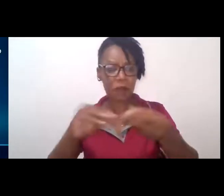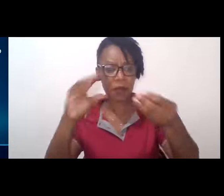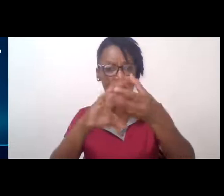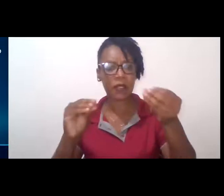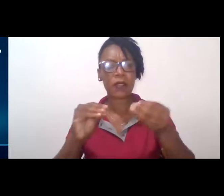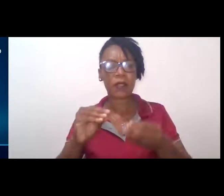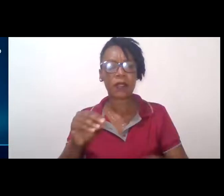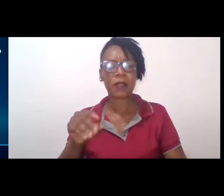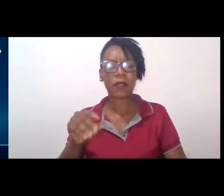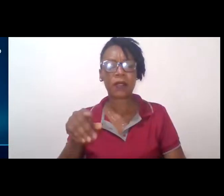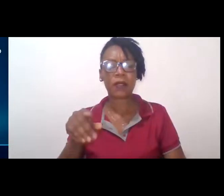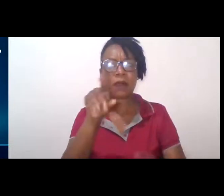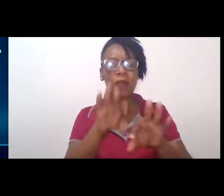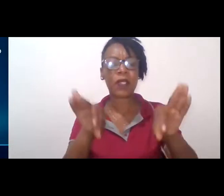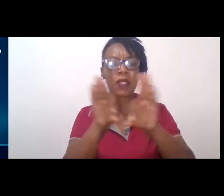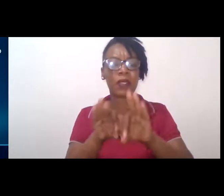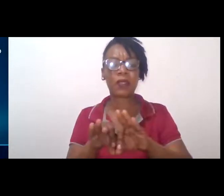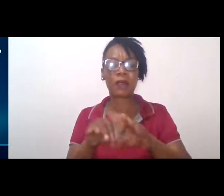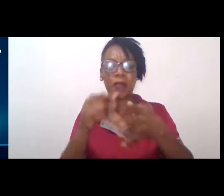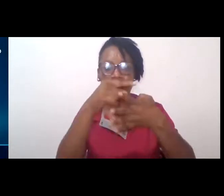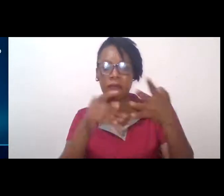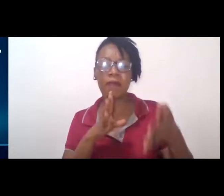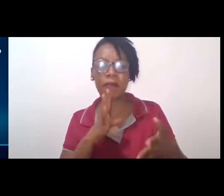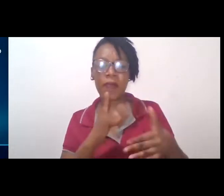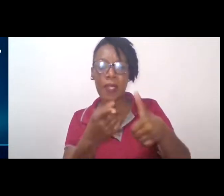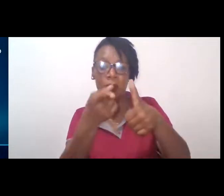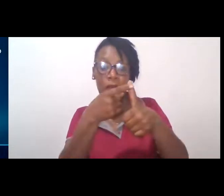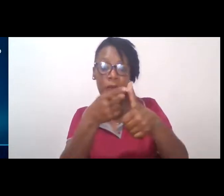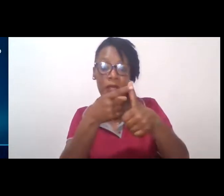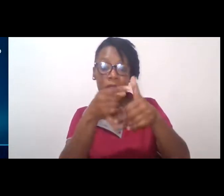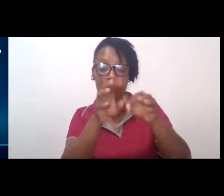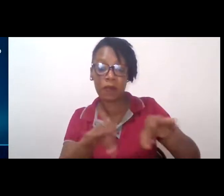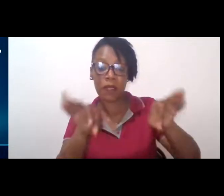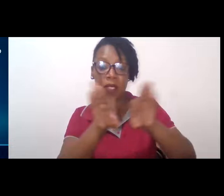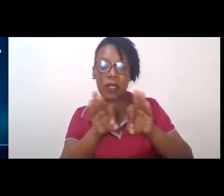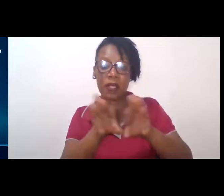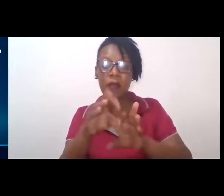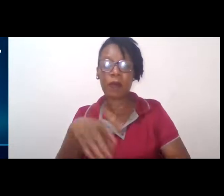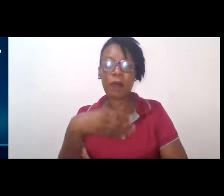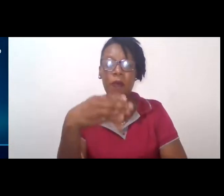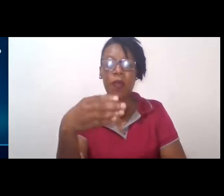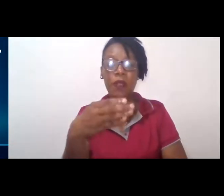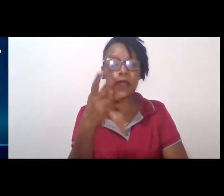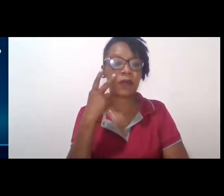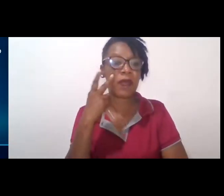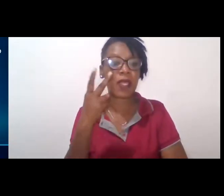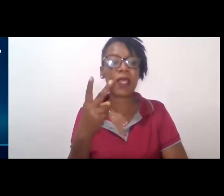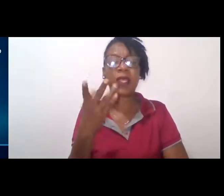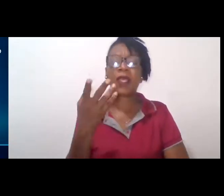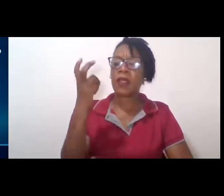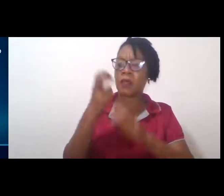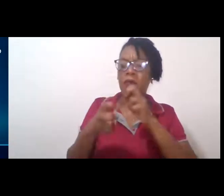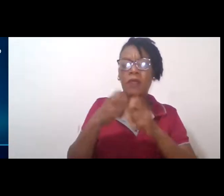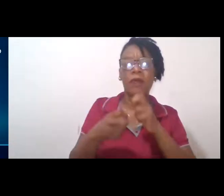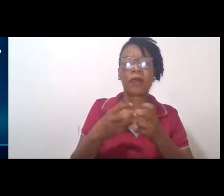a varios aspectos. Primero, creo que lo importante cuando se generan estas crisis en las personas estudiantes es también que conozcamos